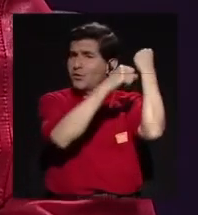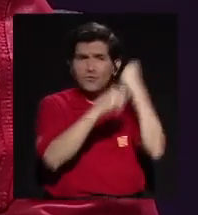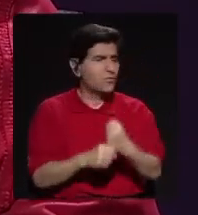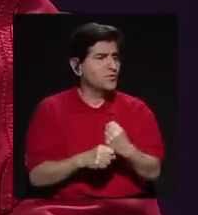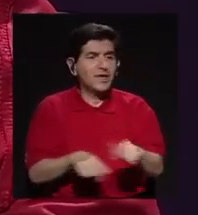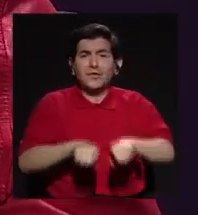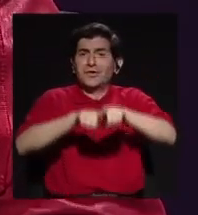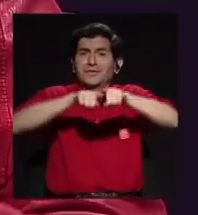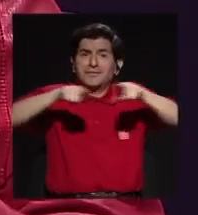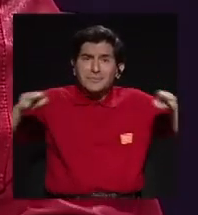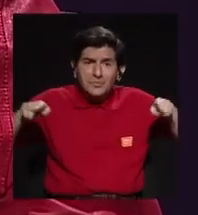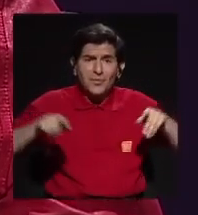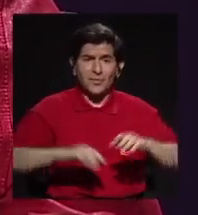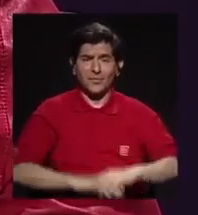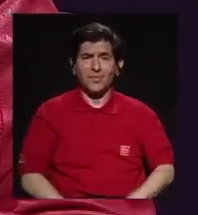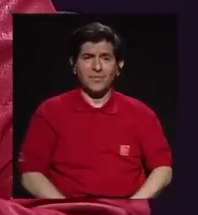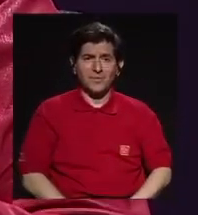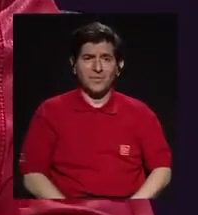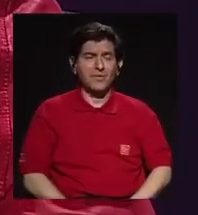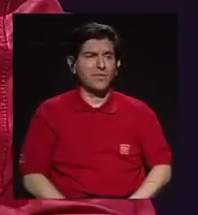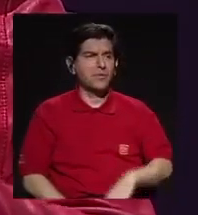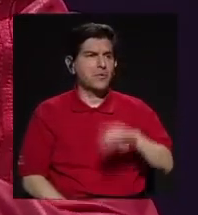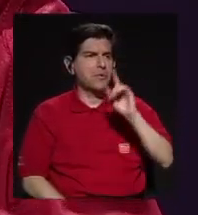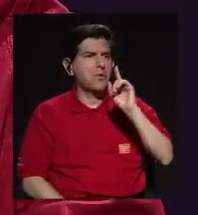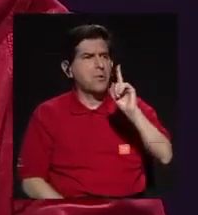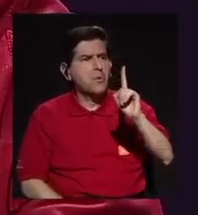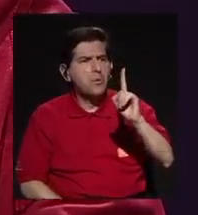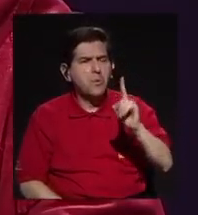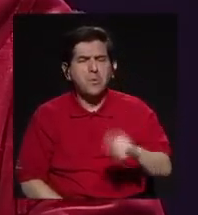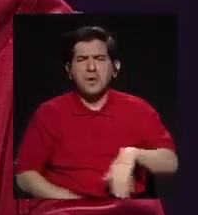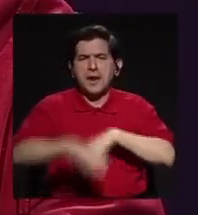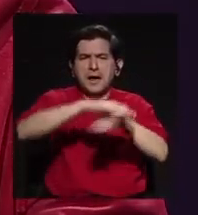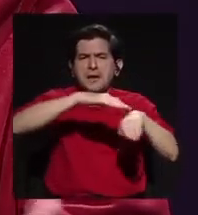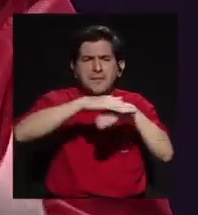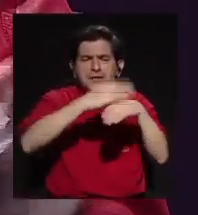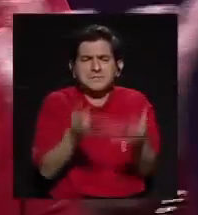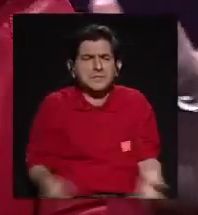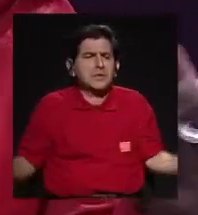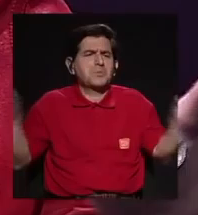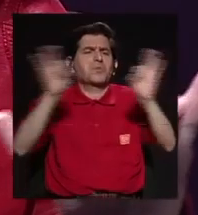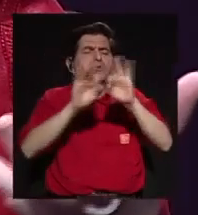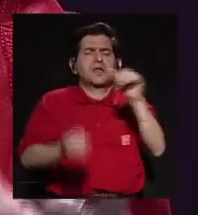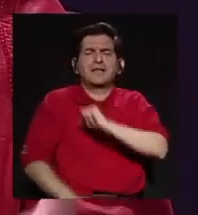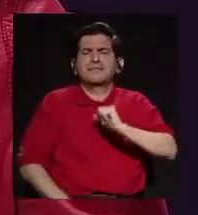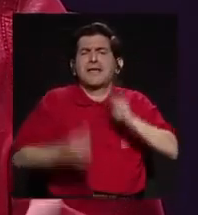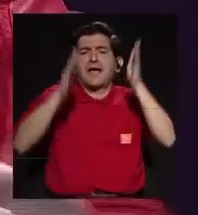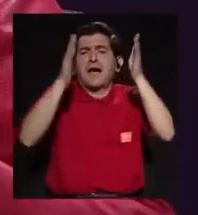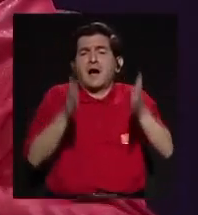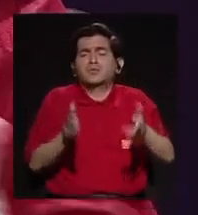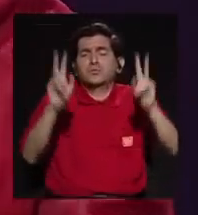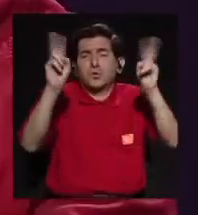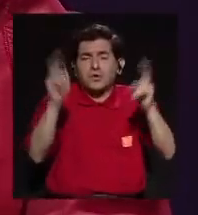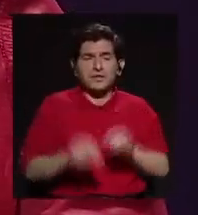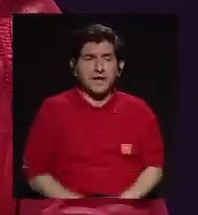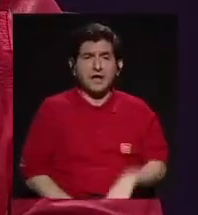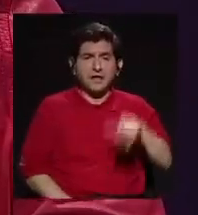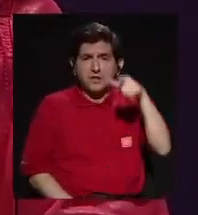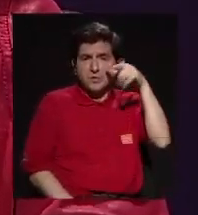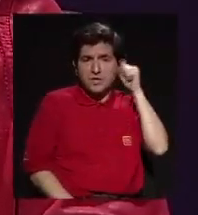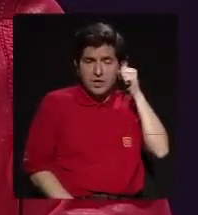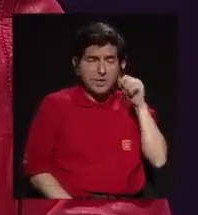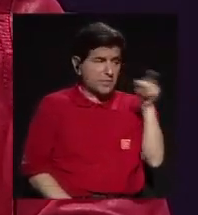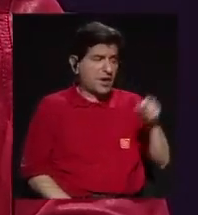ni tampoco era una de los pilares dentro de autoridad, digámoslo así. Luis Guillermo sale de las